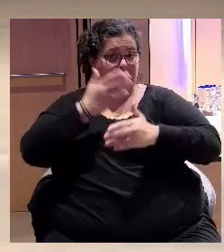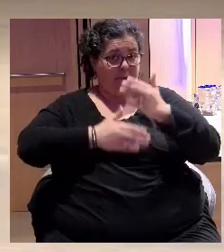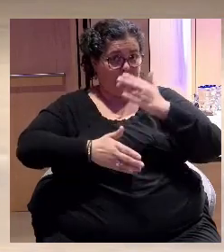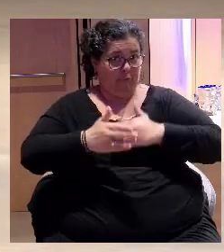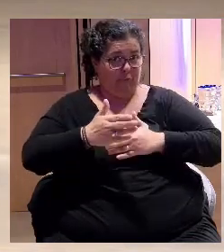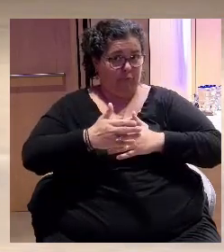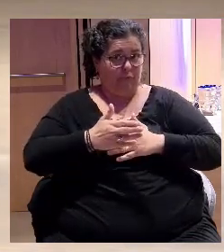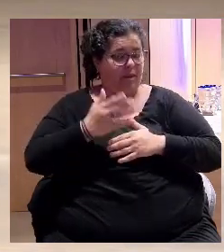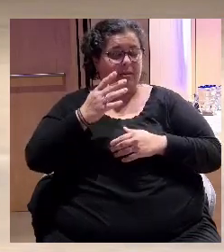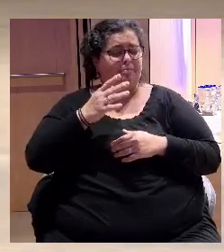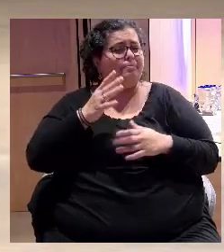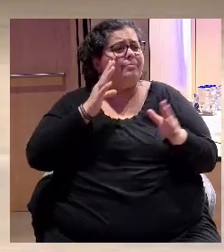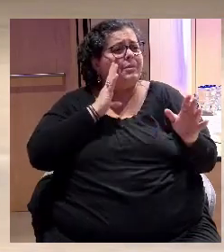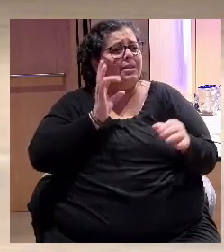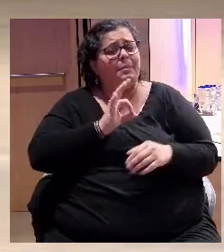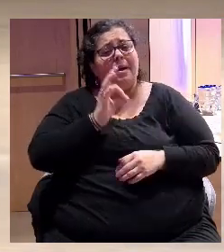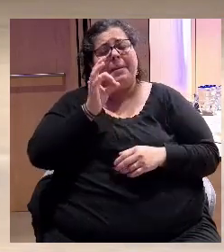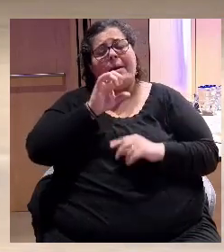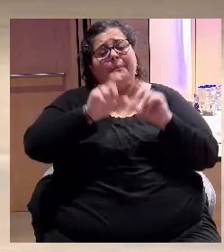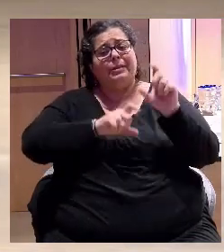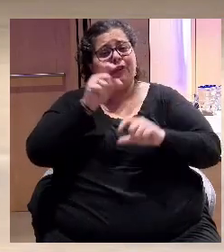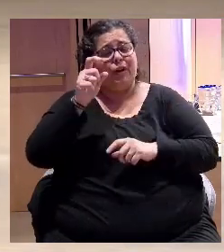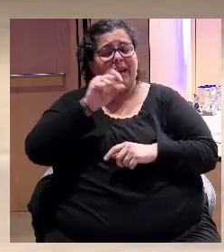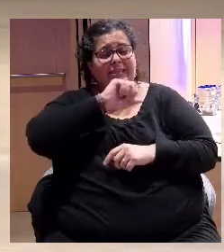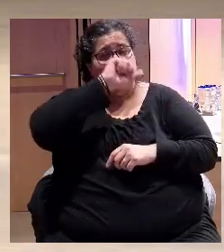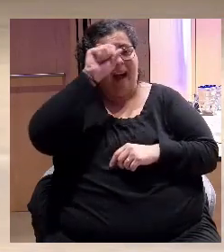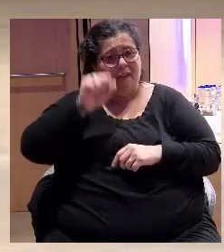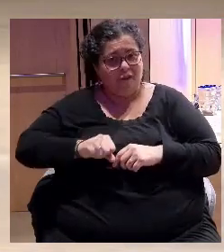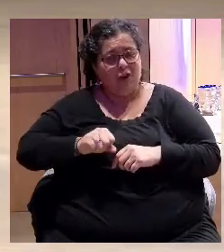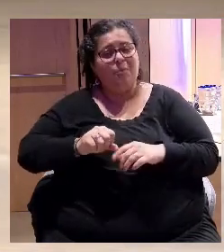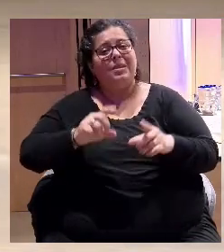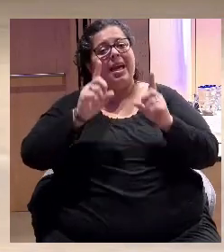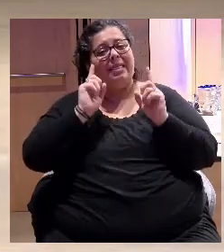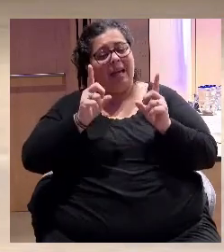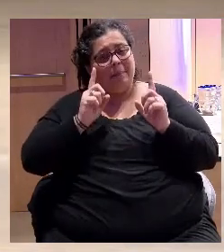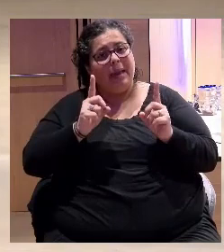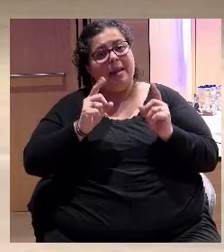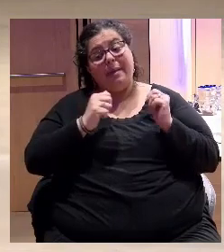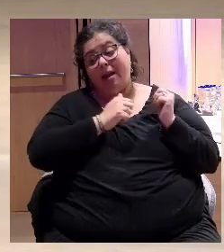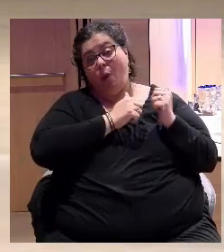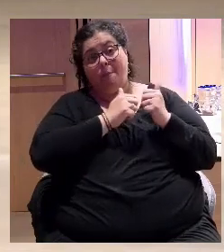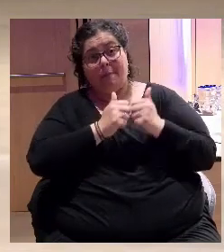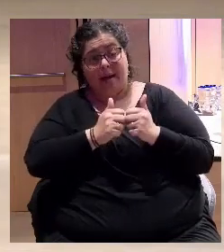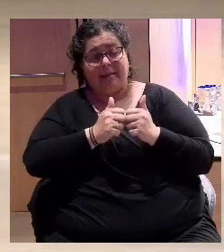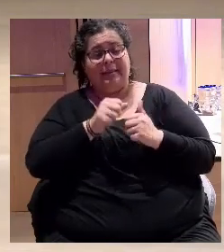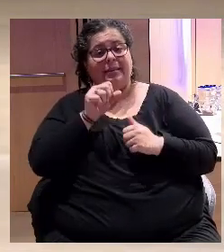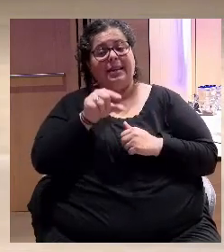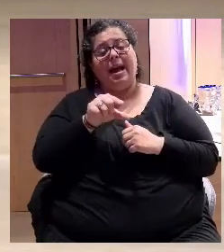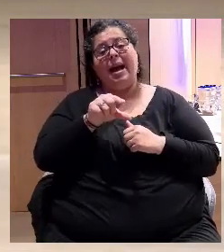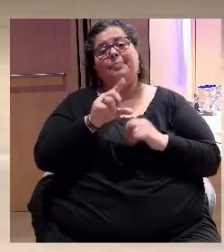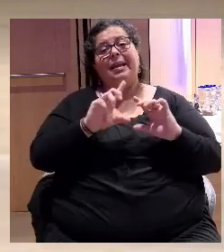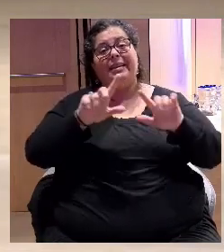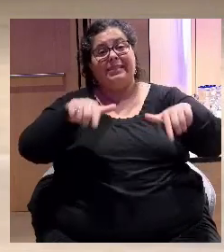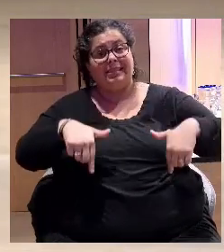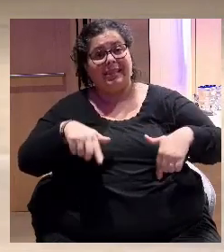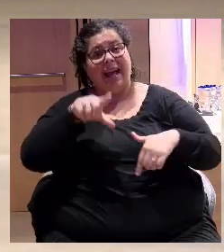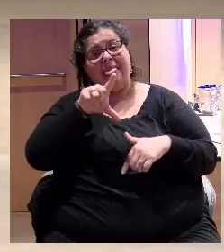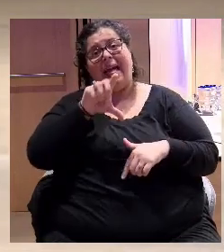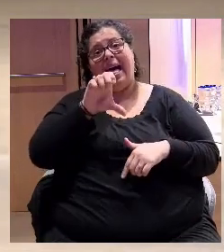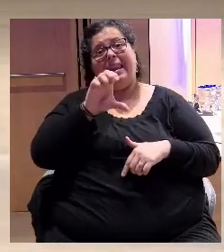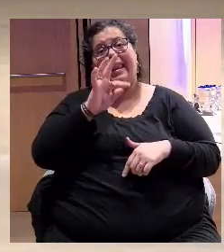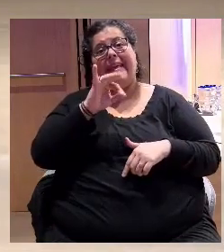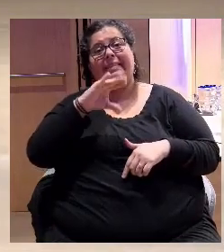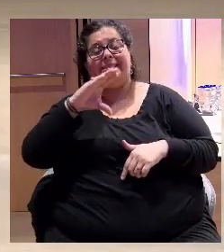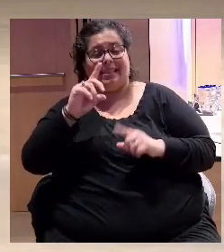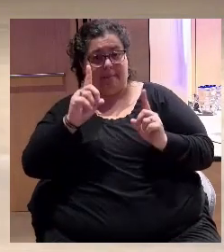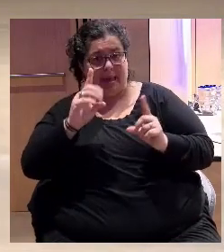va. Y me acompaña la licenciada Leticia Gli, que es integrante